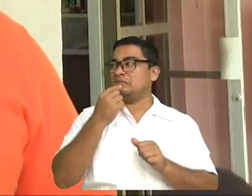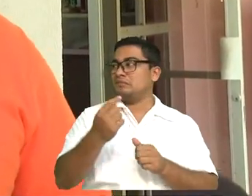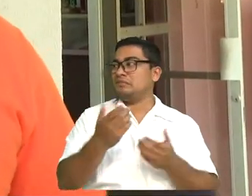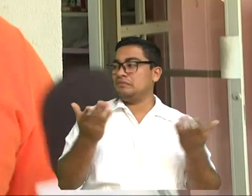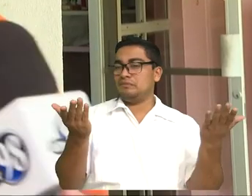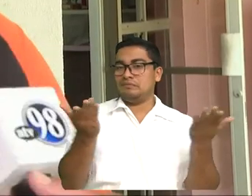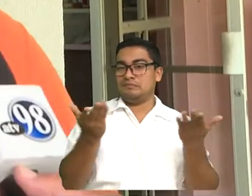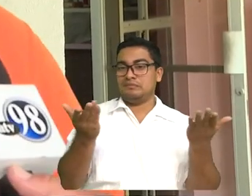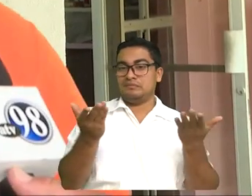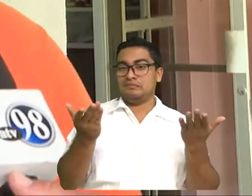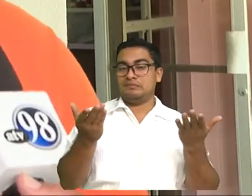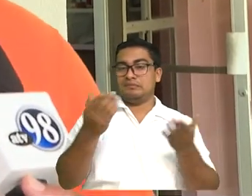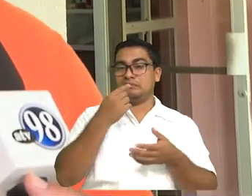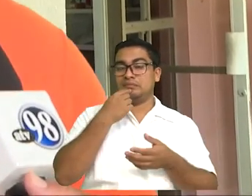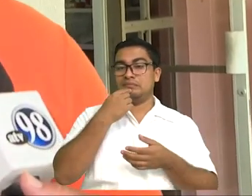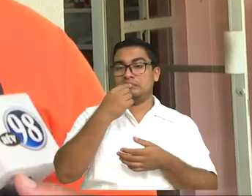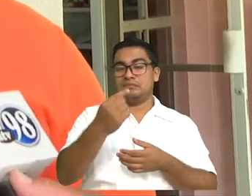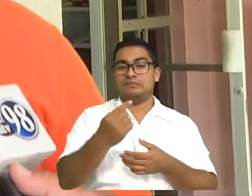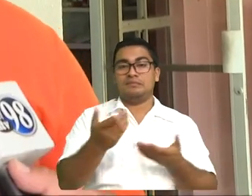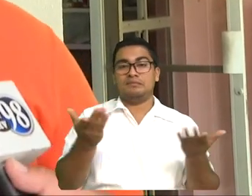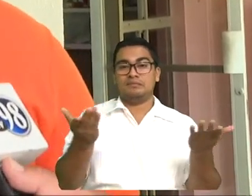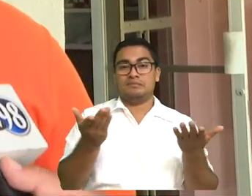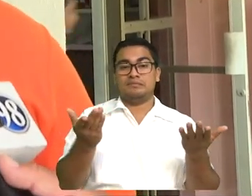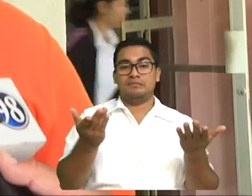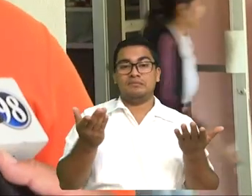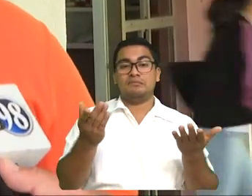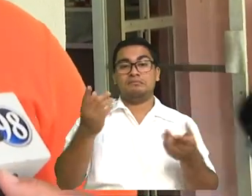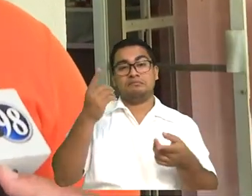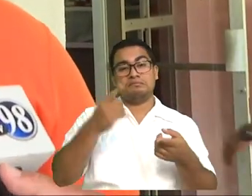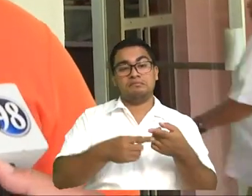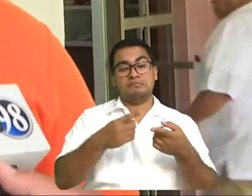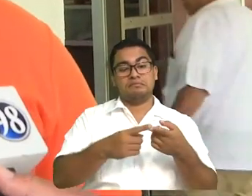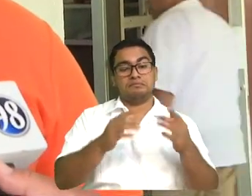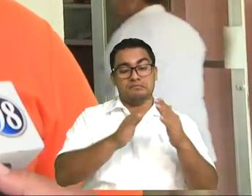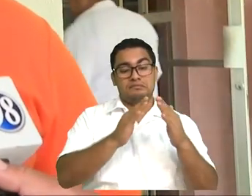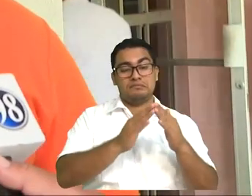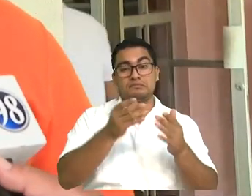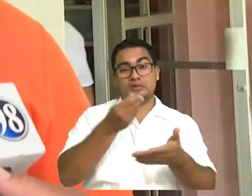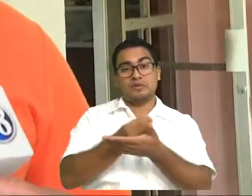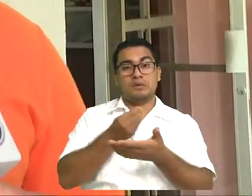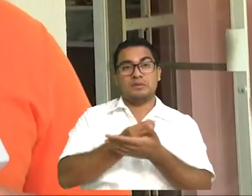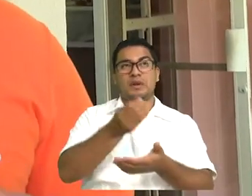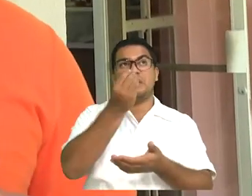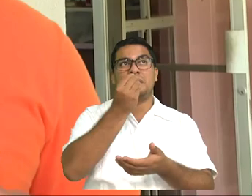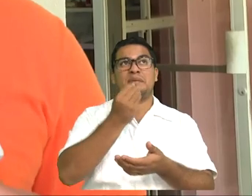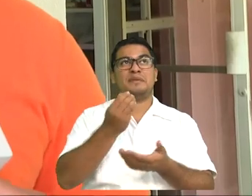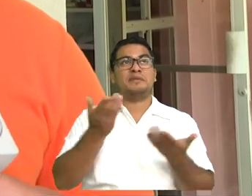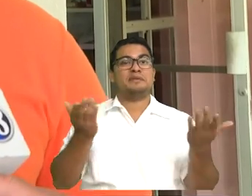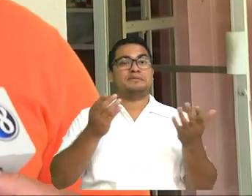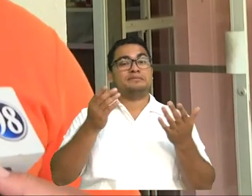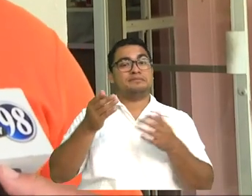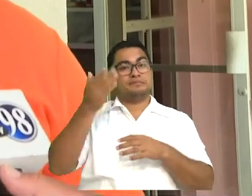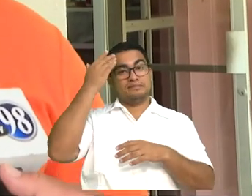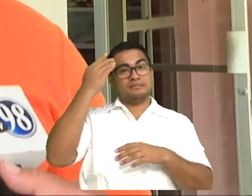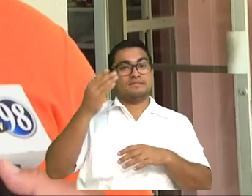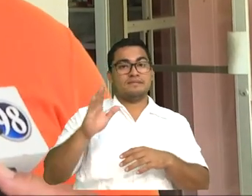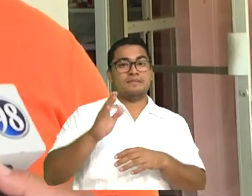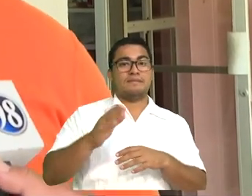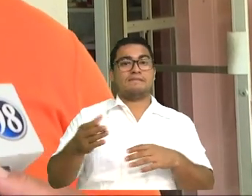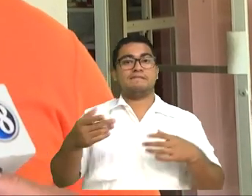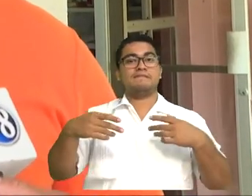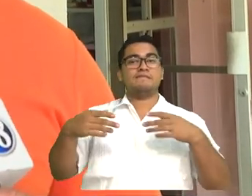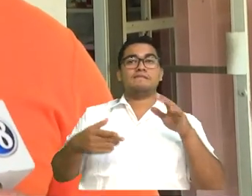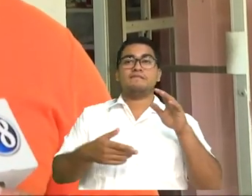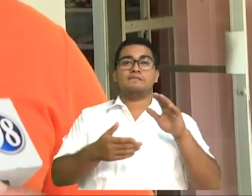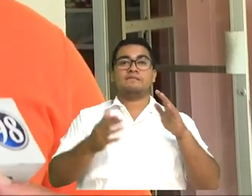por ejemplo, ya con tu salario? Bueno, vos sabes que primero uno prioriza los víveres, vos sabes, porque ahorita salir no podemos.